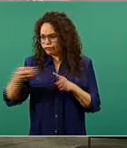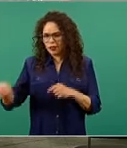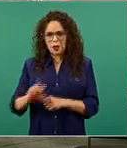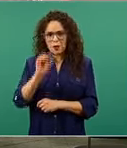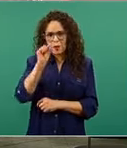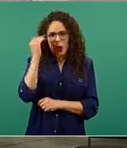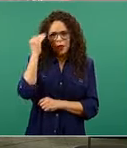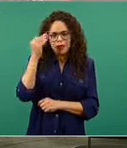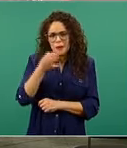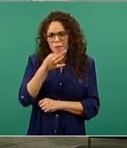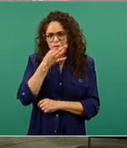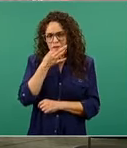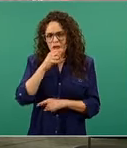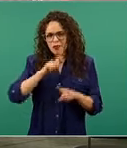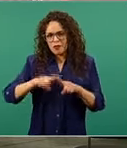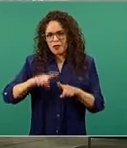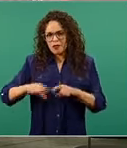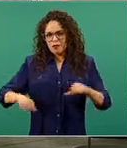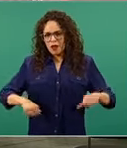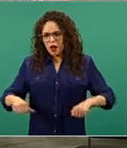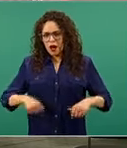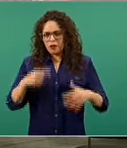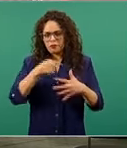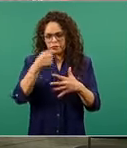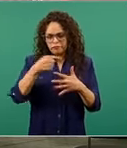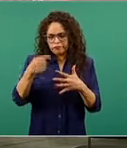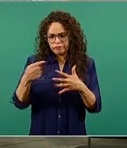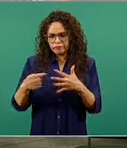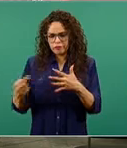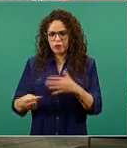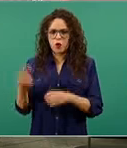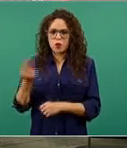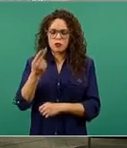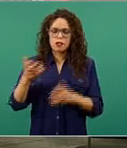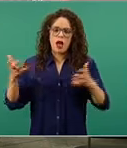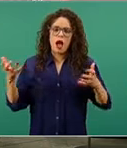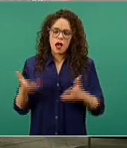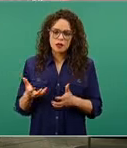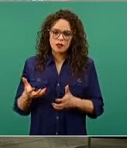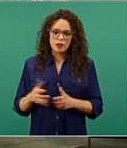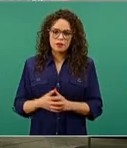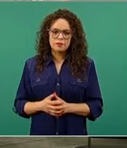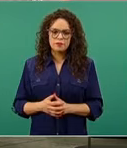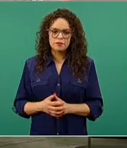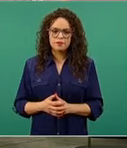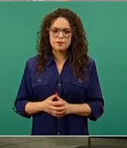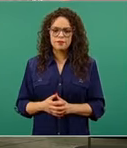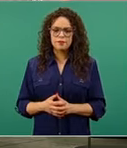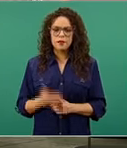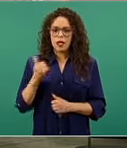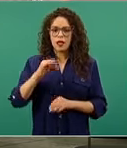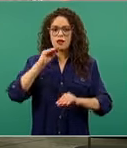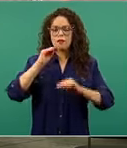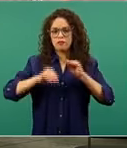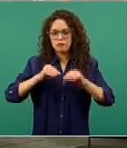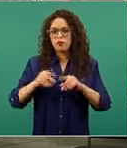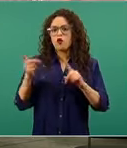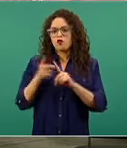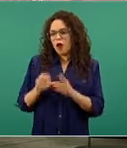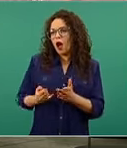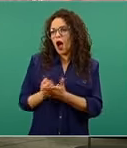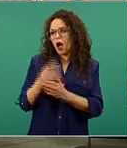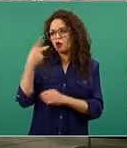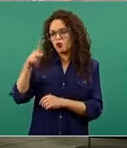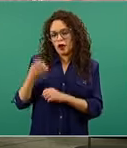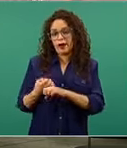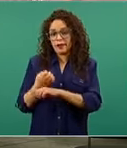el espectro de actividades y que han realizado y que han implementado en el estado, y creo que de